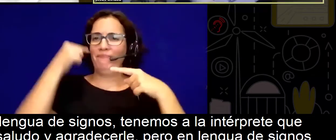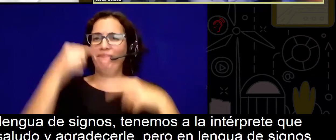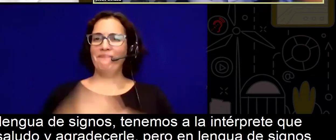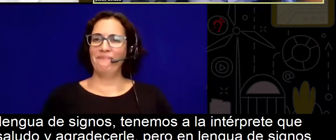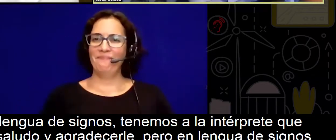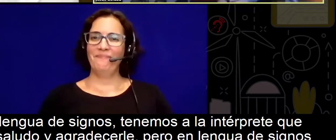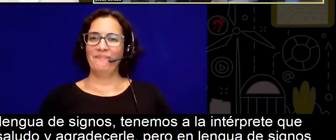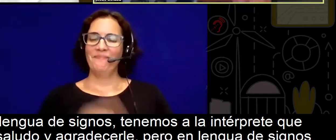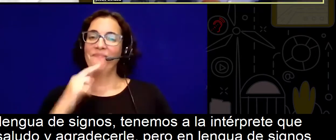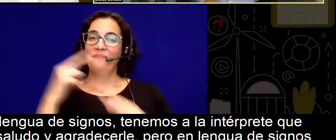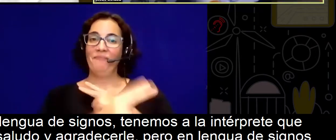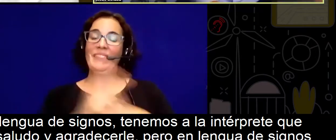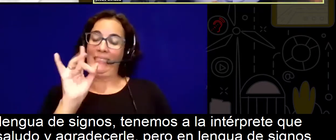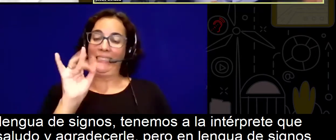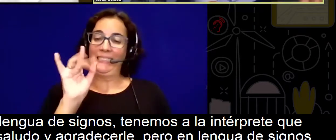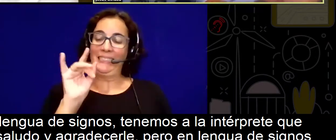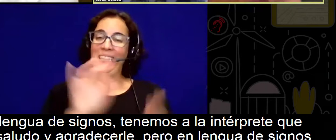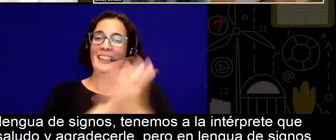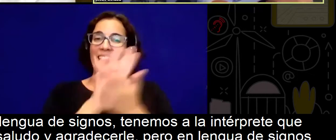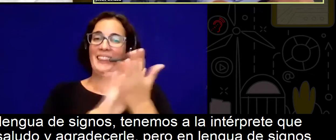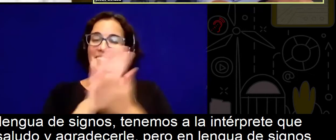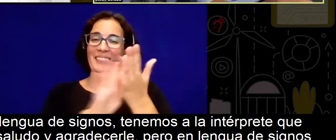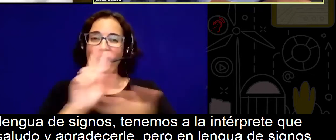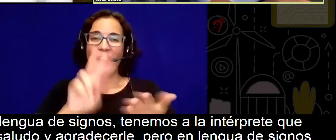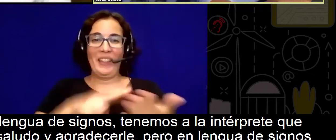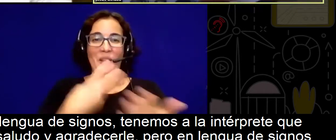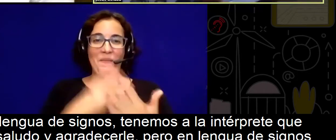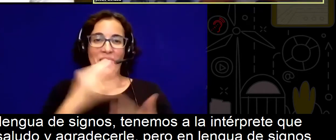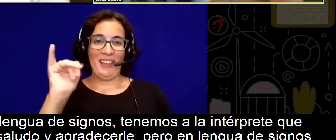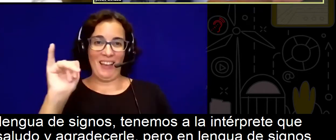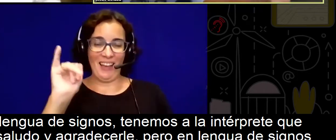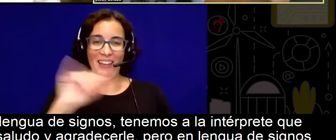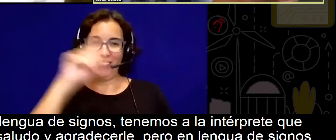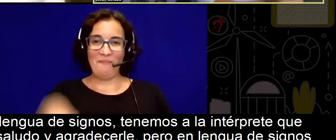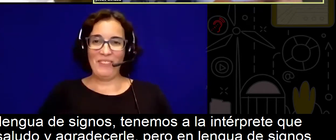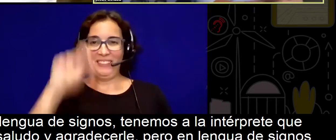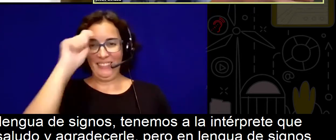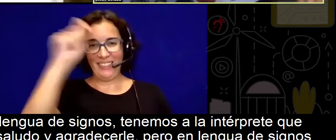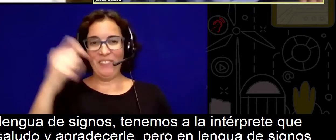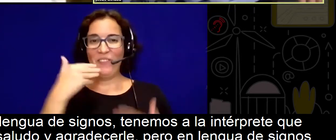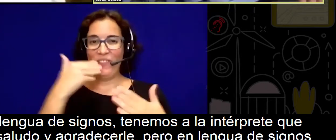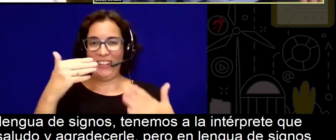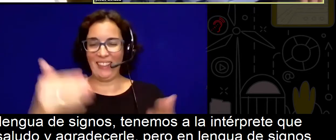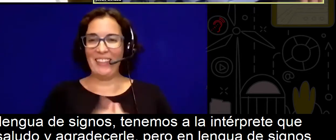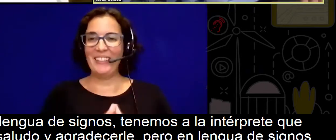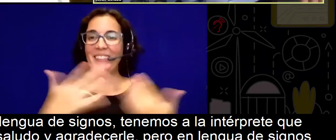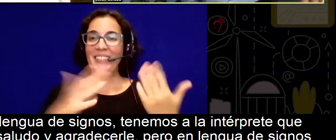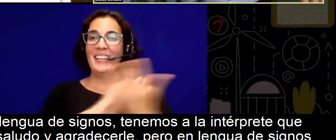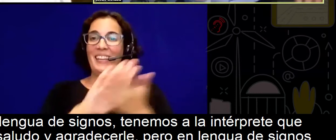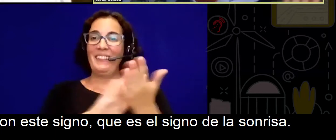Bueno, pues sí es verdad que en lengua de signos tenemos aquí a la intérprete que nos está acompañando y un saludo y agradecerla, pero sí en lengua de